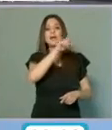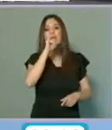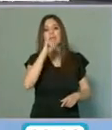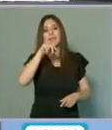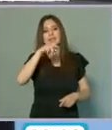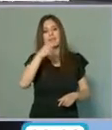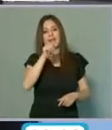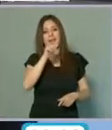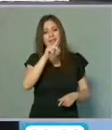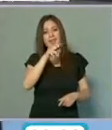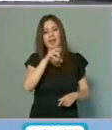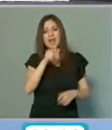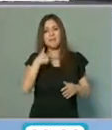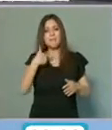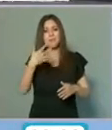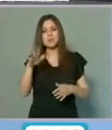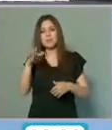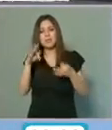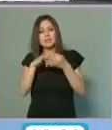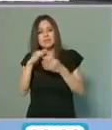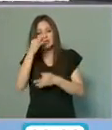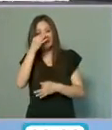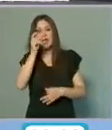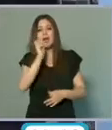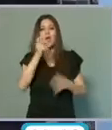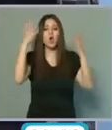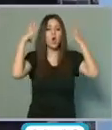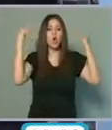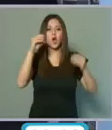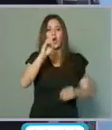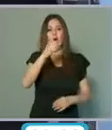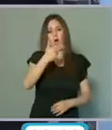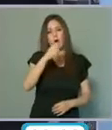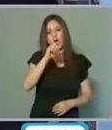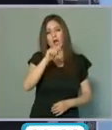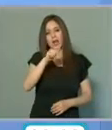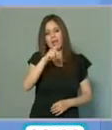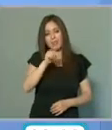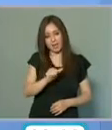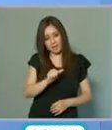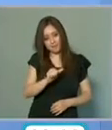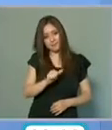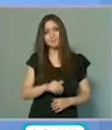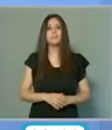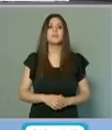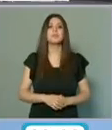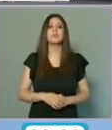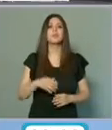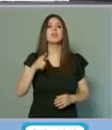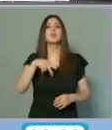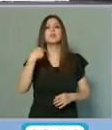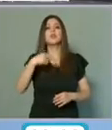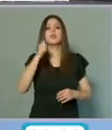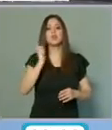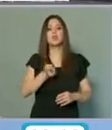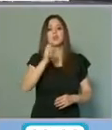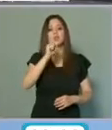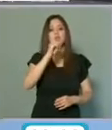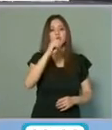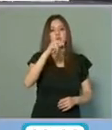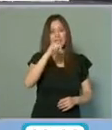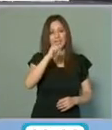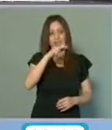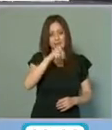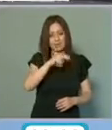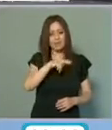o sea, hacia el este, en un lugar que hoy se llama Jarrow. Bueno, más bien se llama Sunderland, pero el